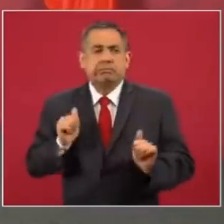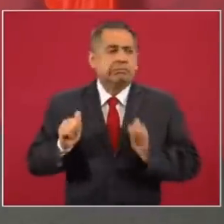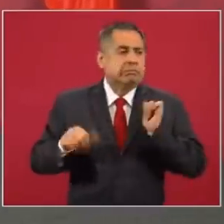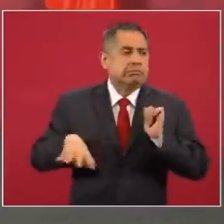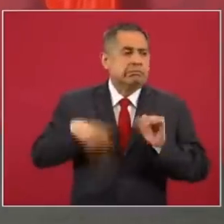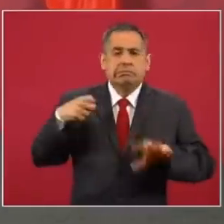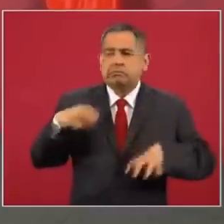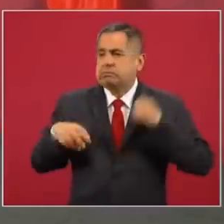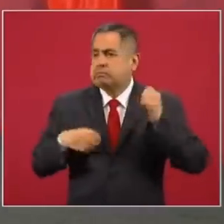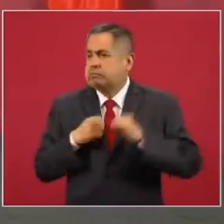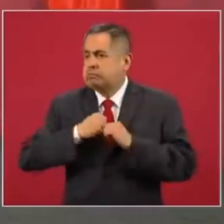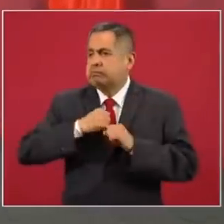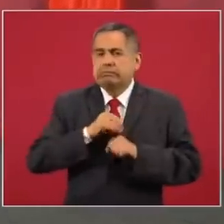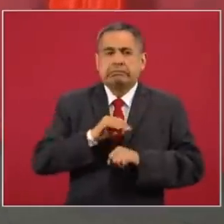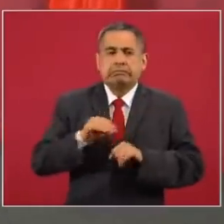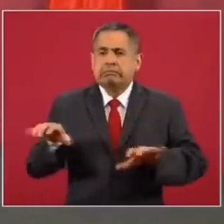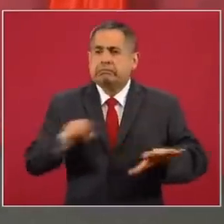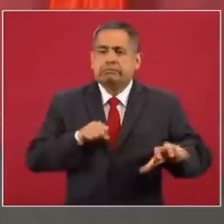abusan